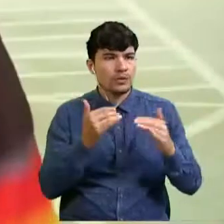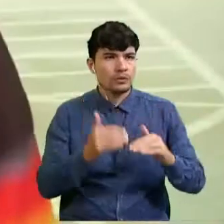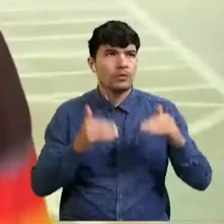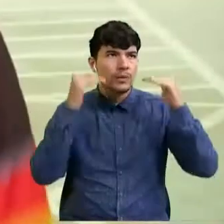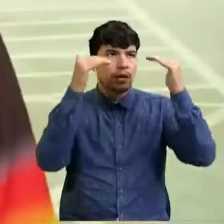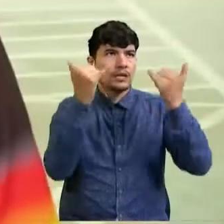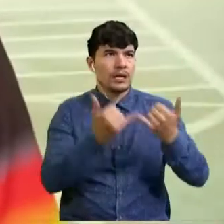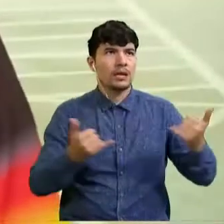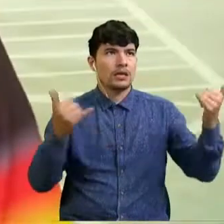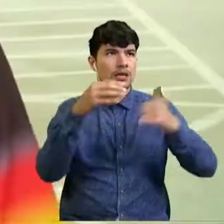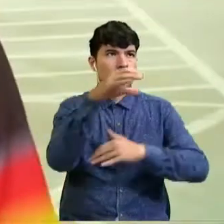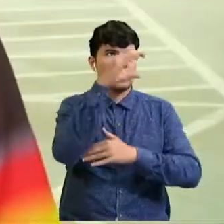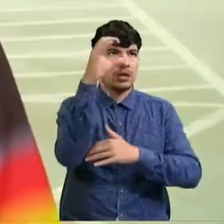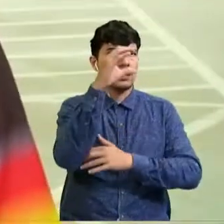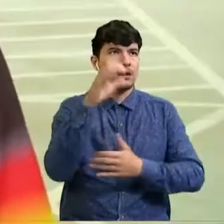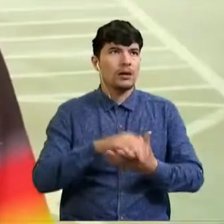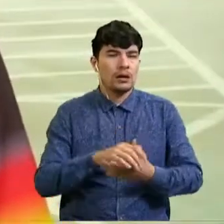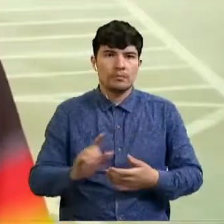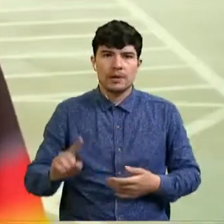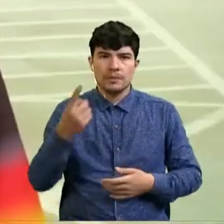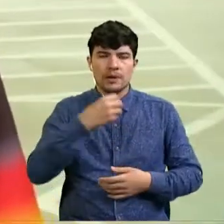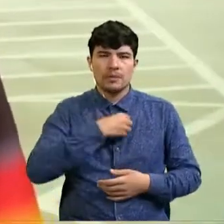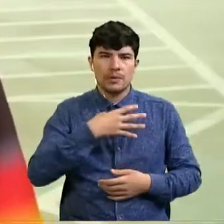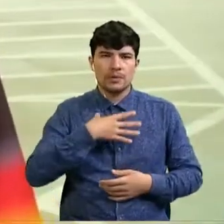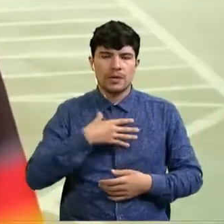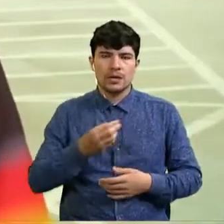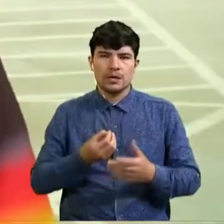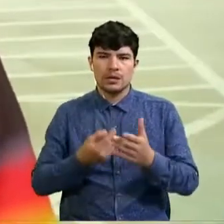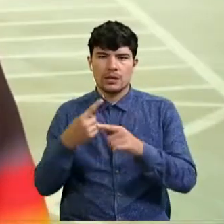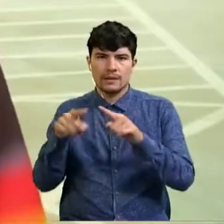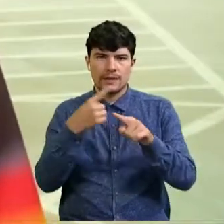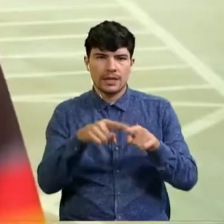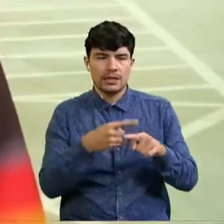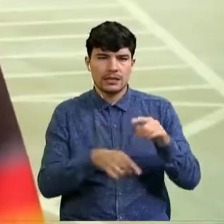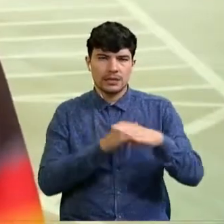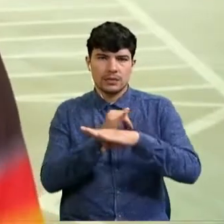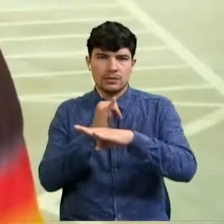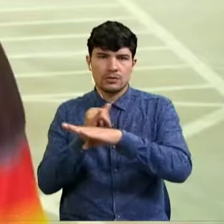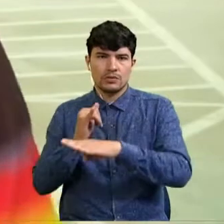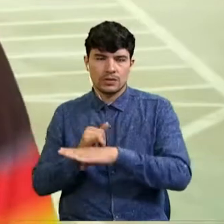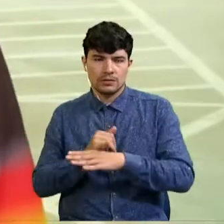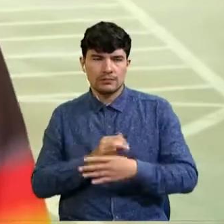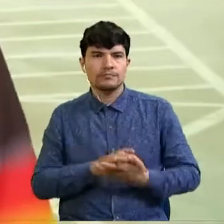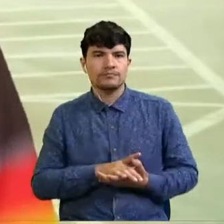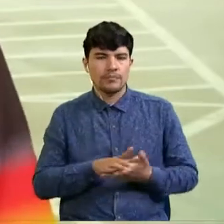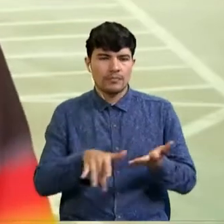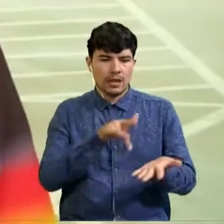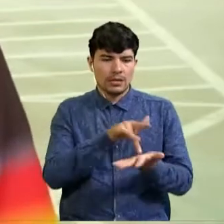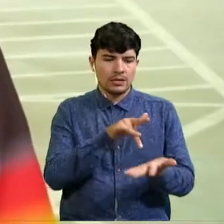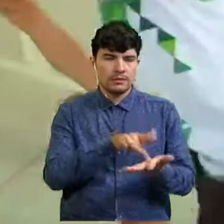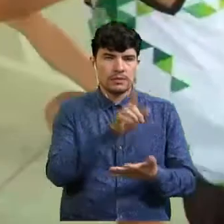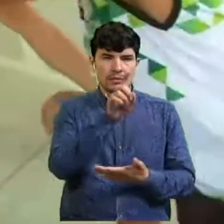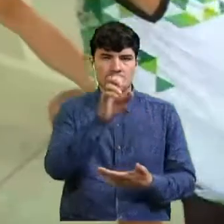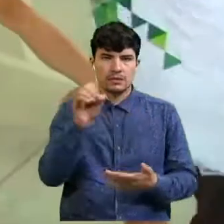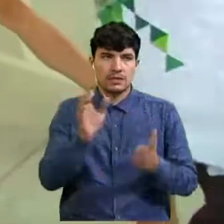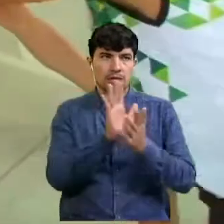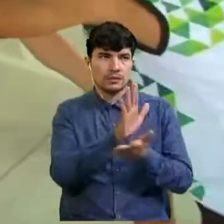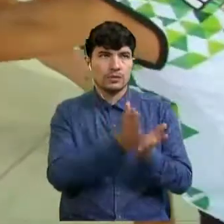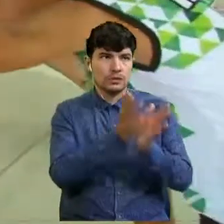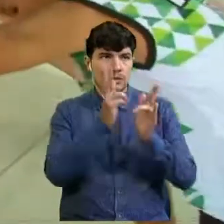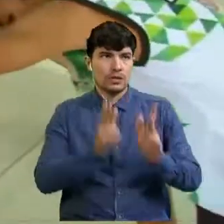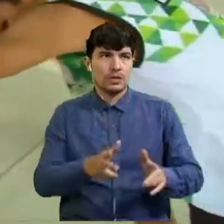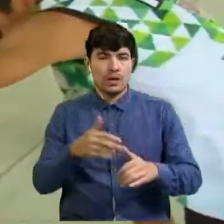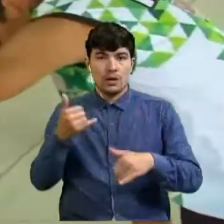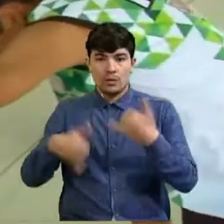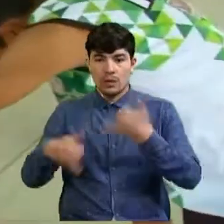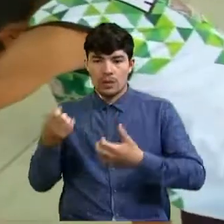fue una primera oportunidad para los chicos de nueva instituciones educativas que participaron una participación de 60 estudiantes juegos que le